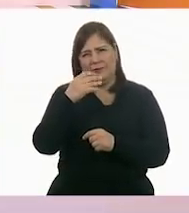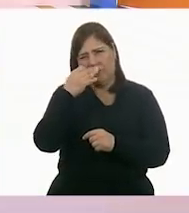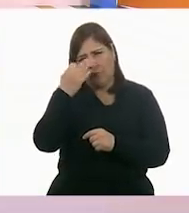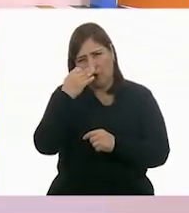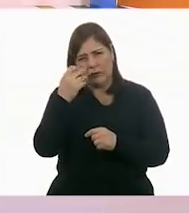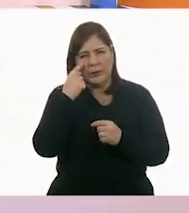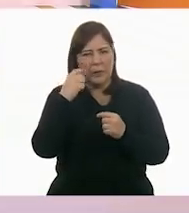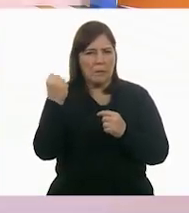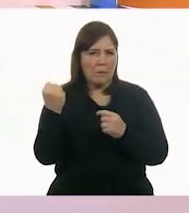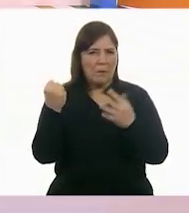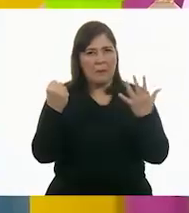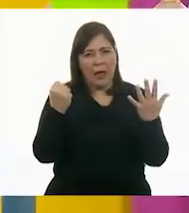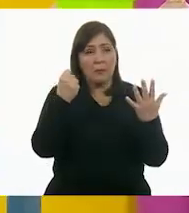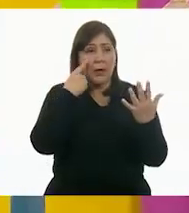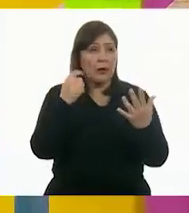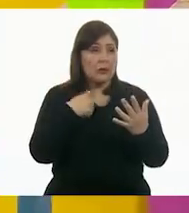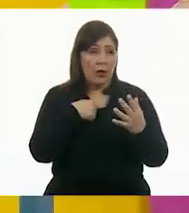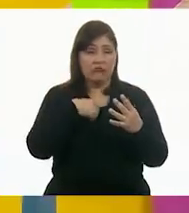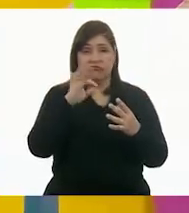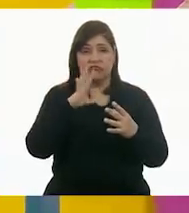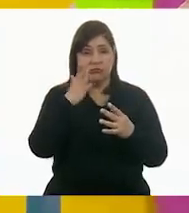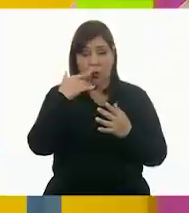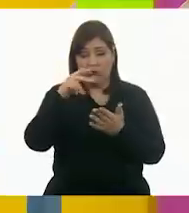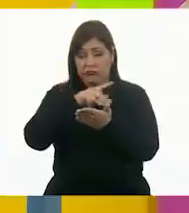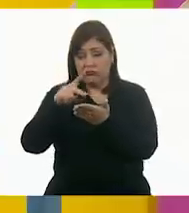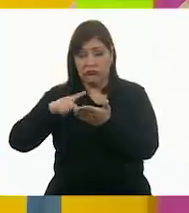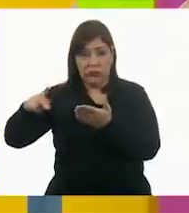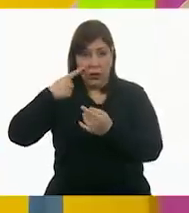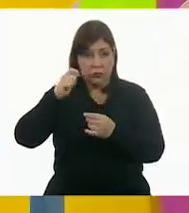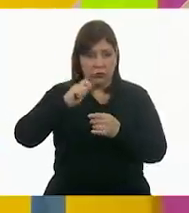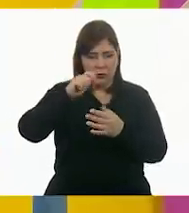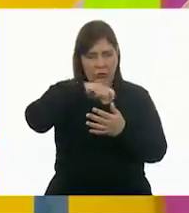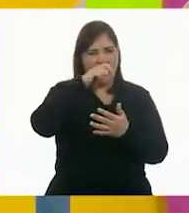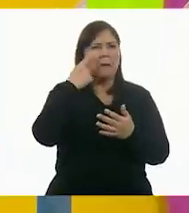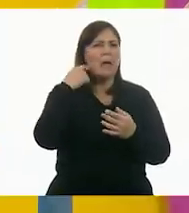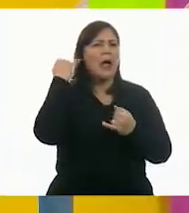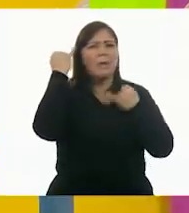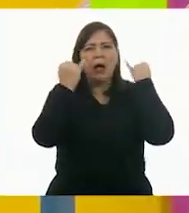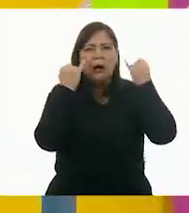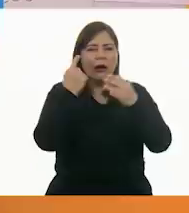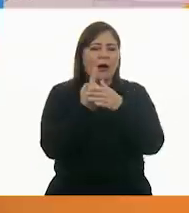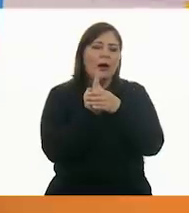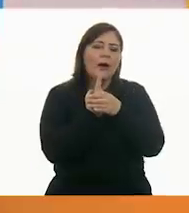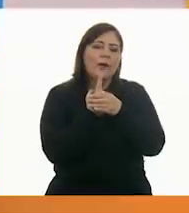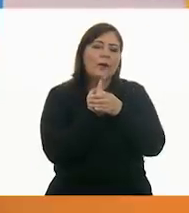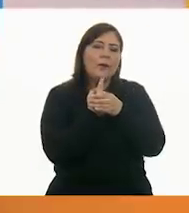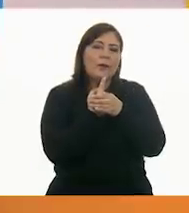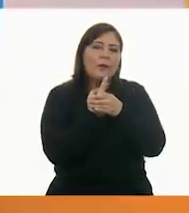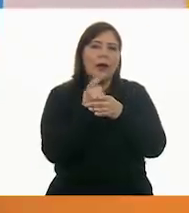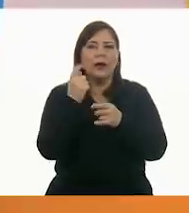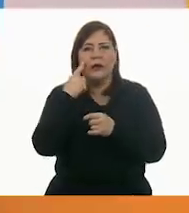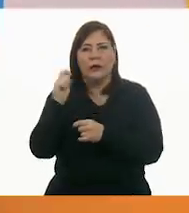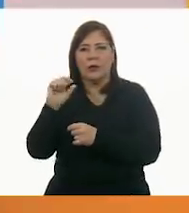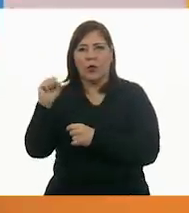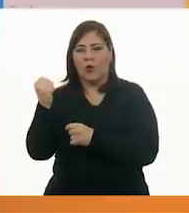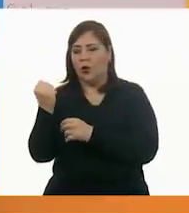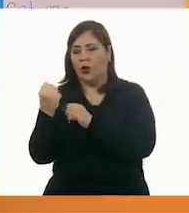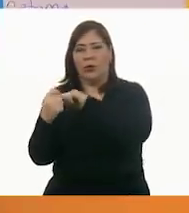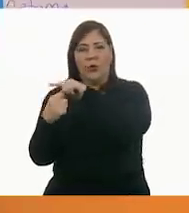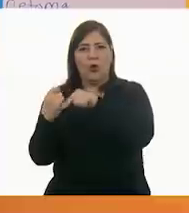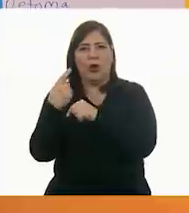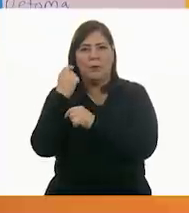hacer, si no tenemos pluma, vamos a imaginar una vela y una florecita. ¿Ya la tienes? Entonces, vamos a oler